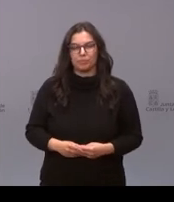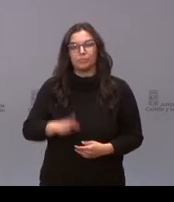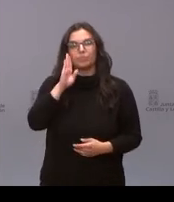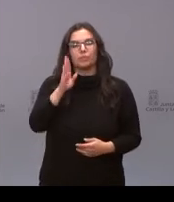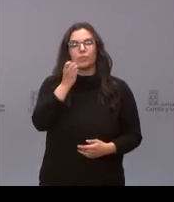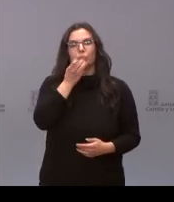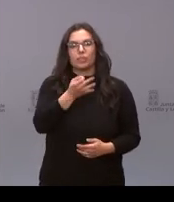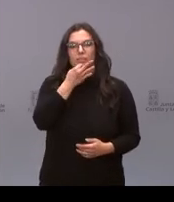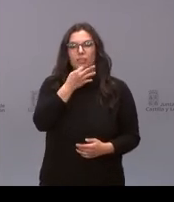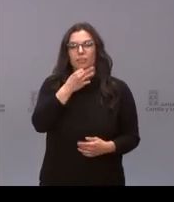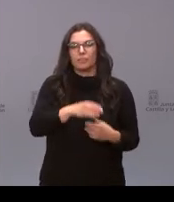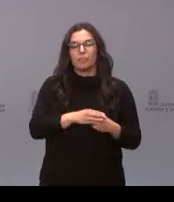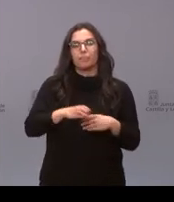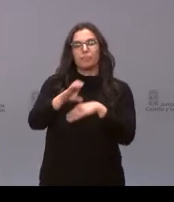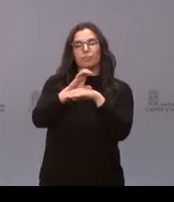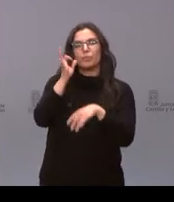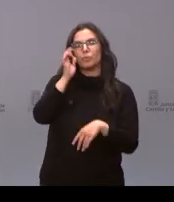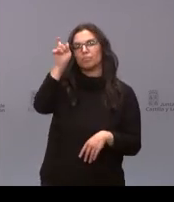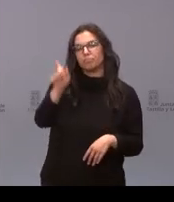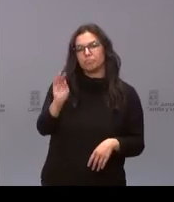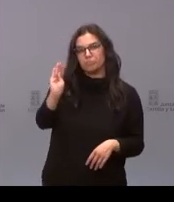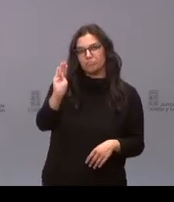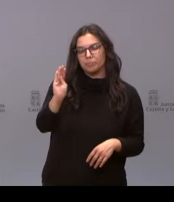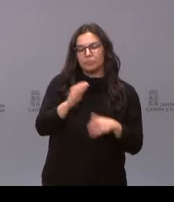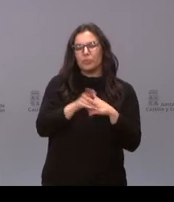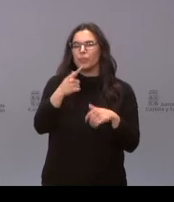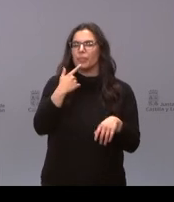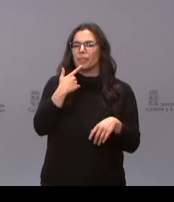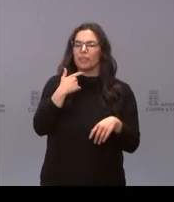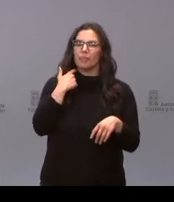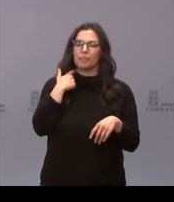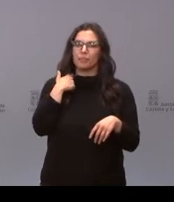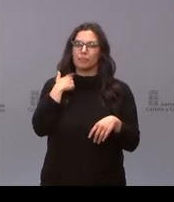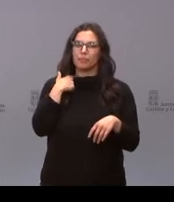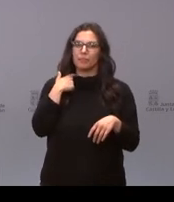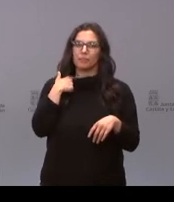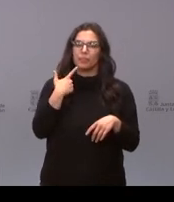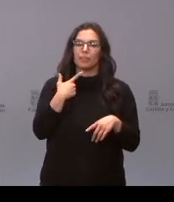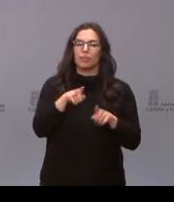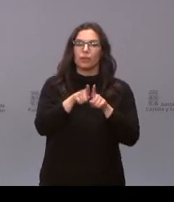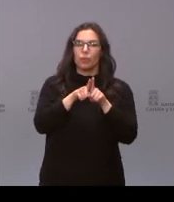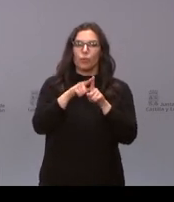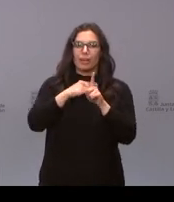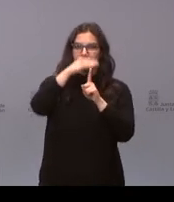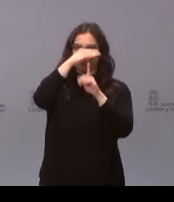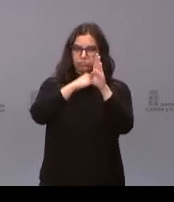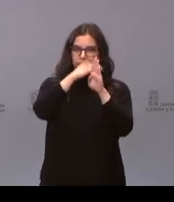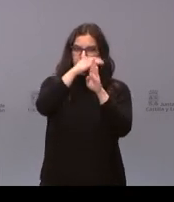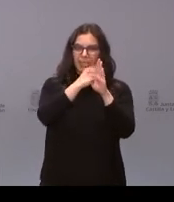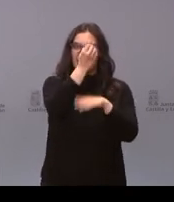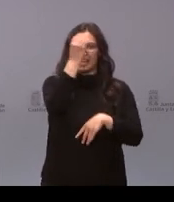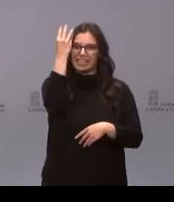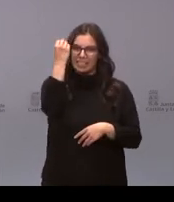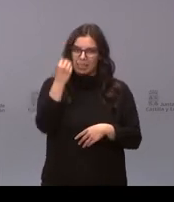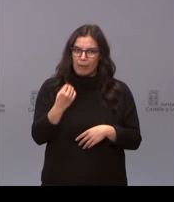buenas tardes consejera y ha dicho que se está aplicando el semáforo como no se sientan ahora no deberíamos